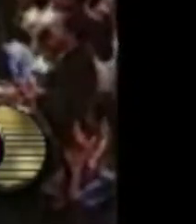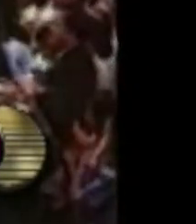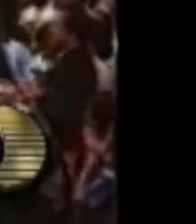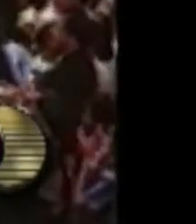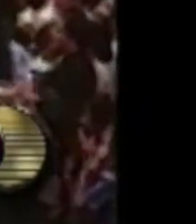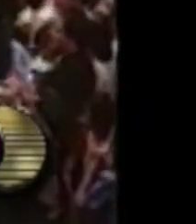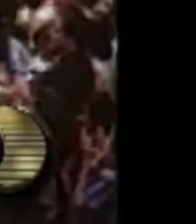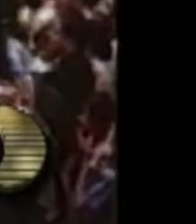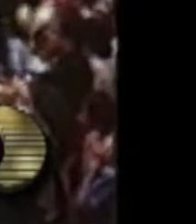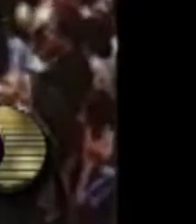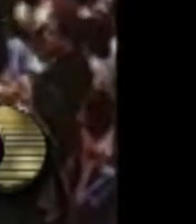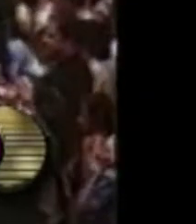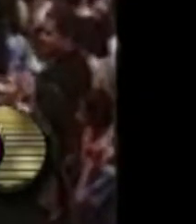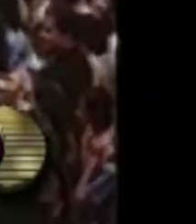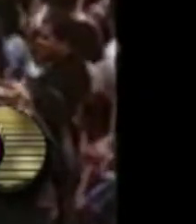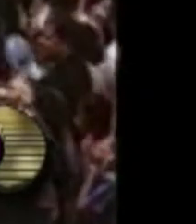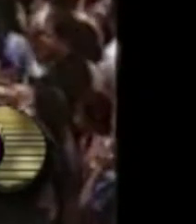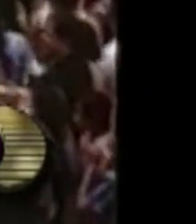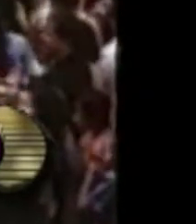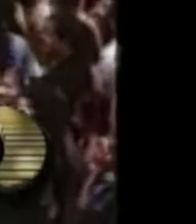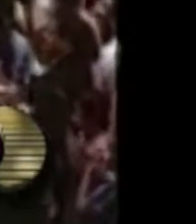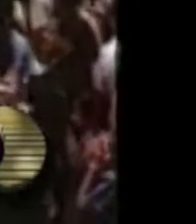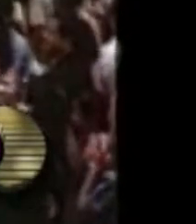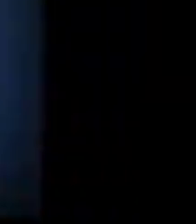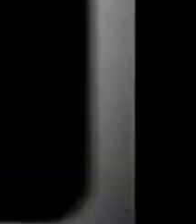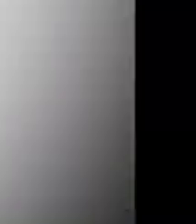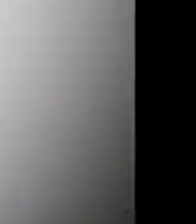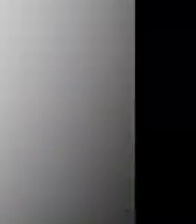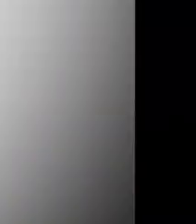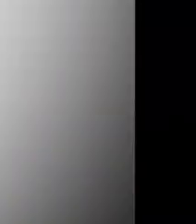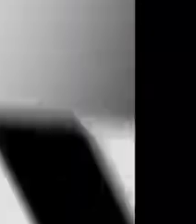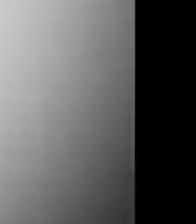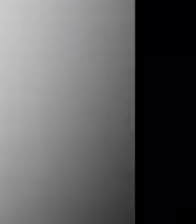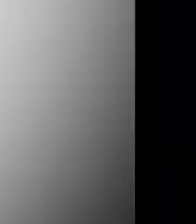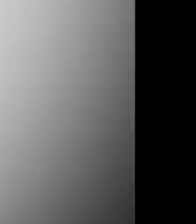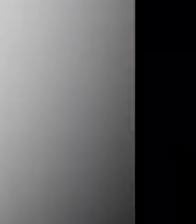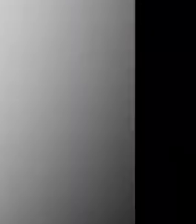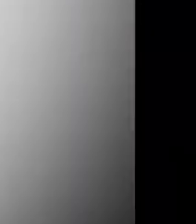construcción y consolidación de la Segunda República.